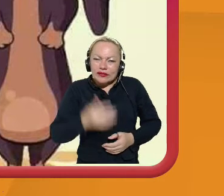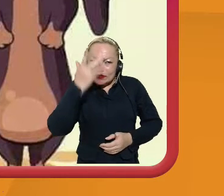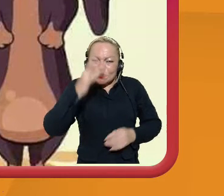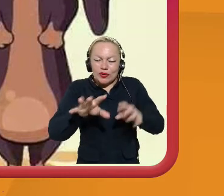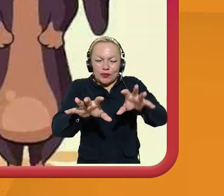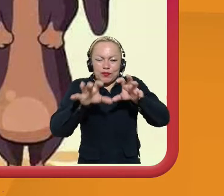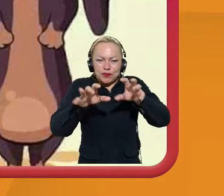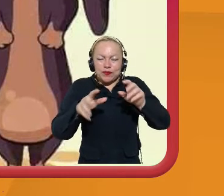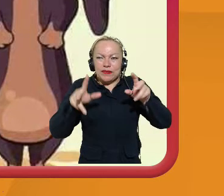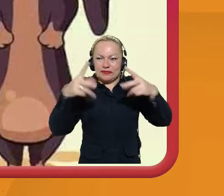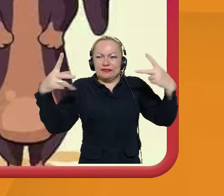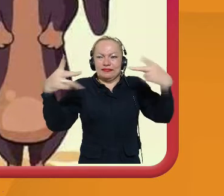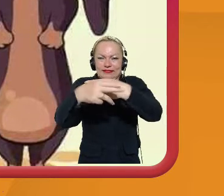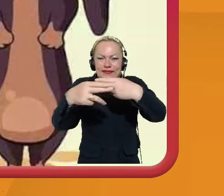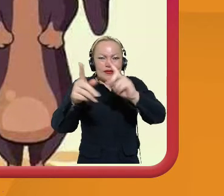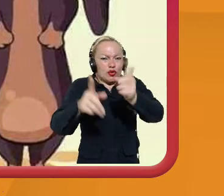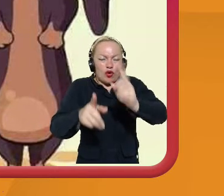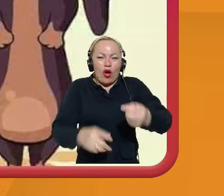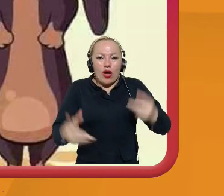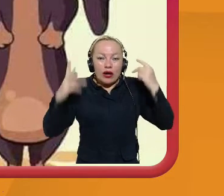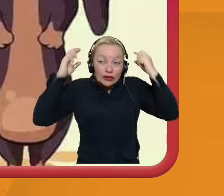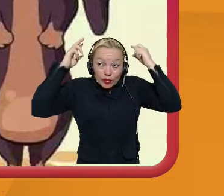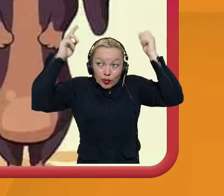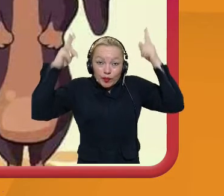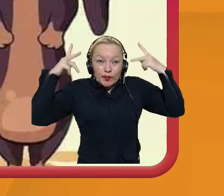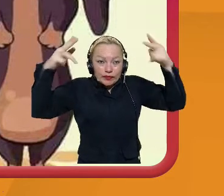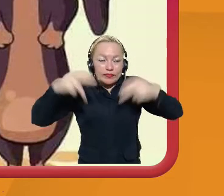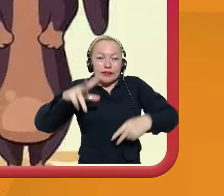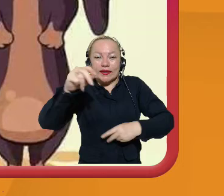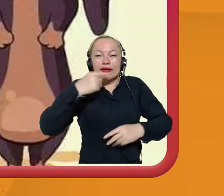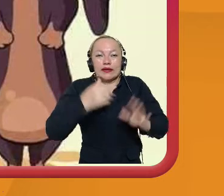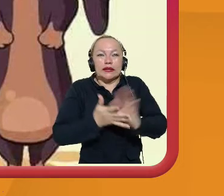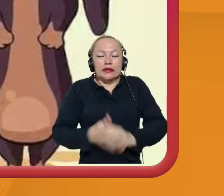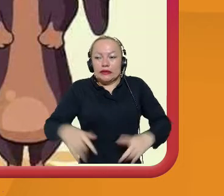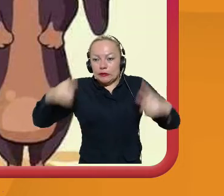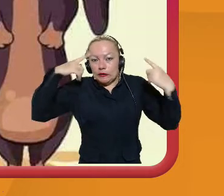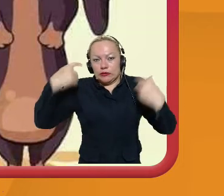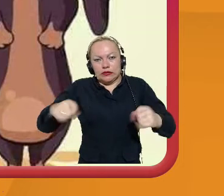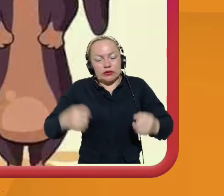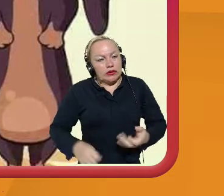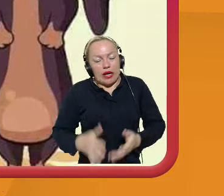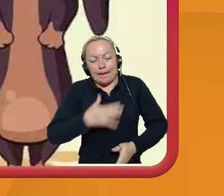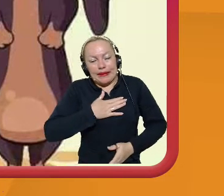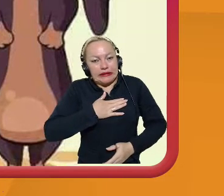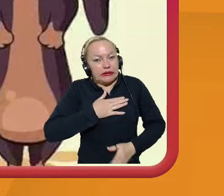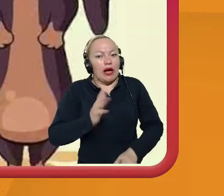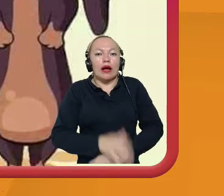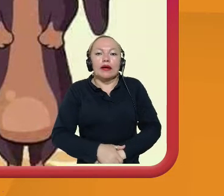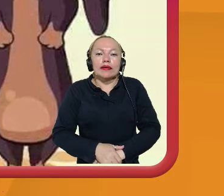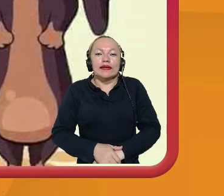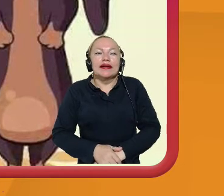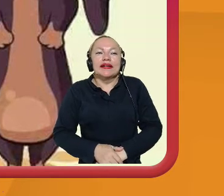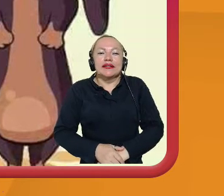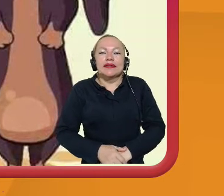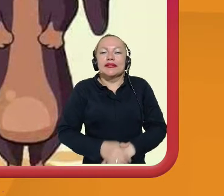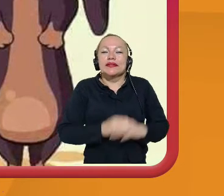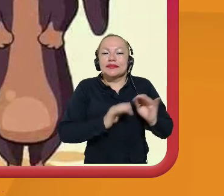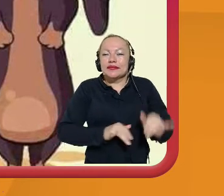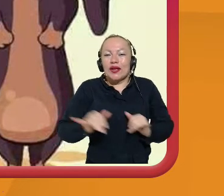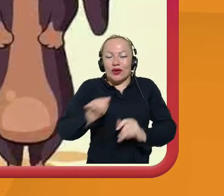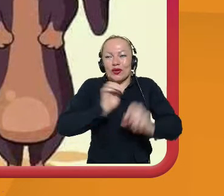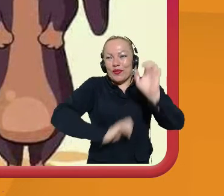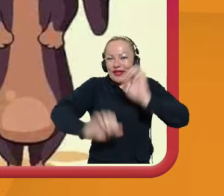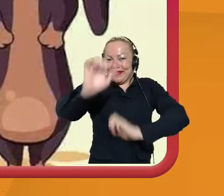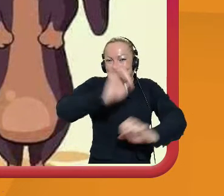colita y mis orejas? ¿Sí? Primero, no hay motivo médico. Debe ser muy traumático, ¿no? Ay, no, y es que pues... Eso es como una defensa